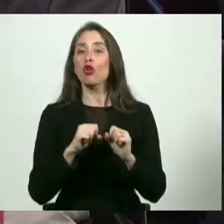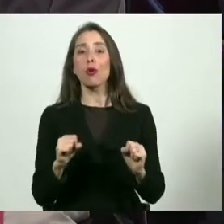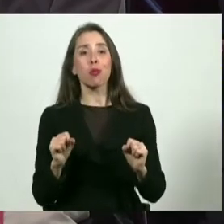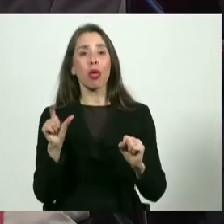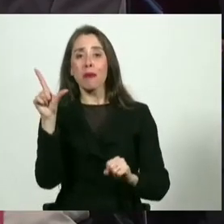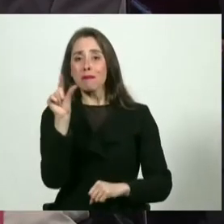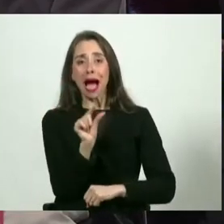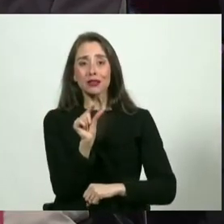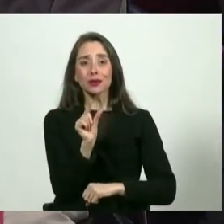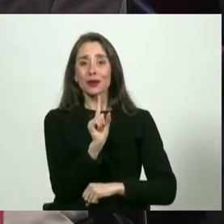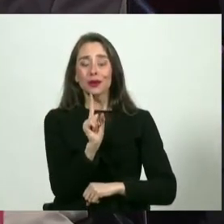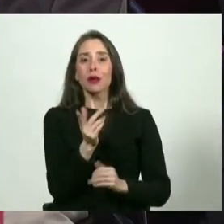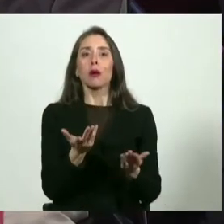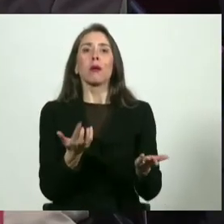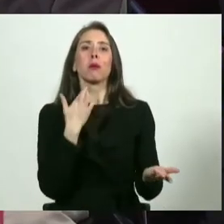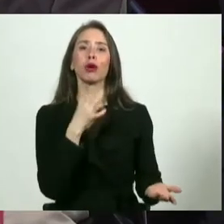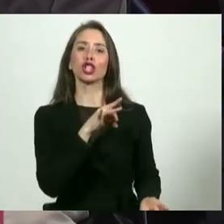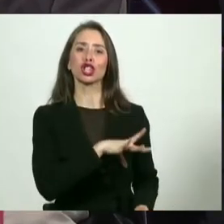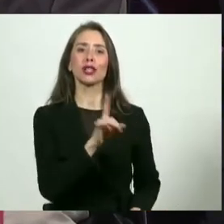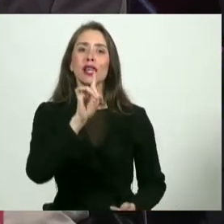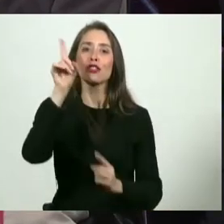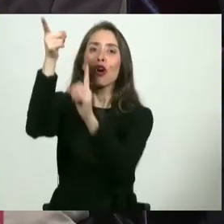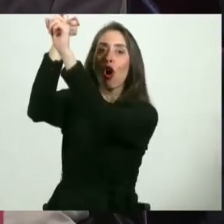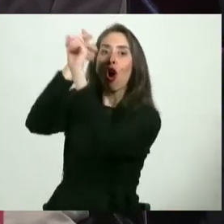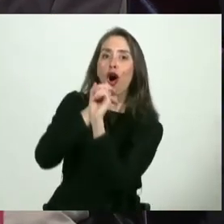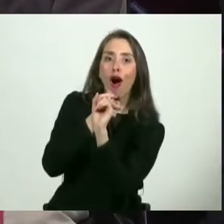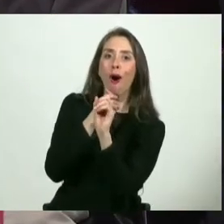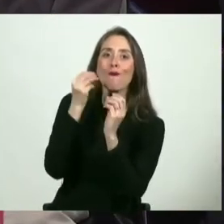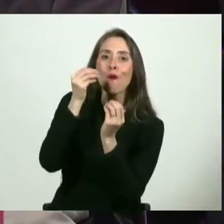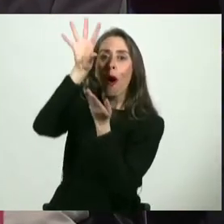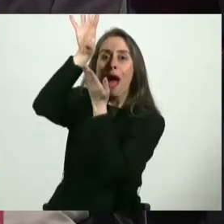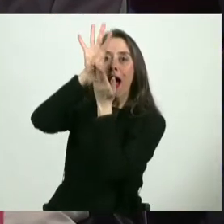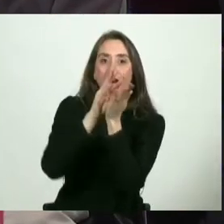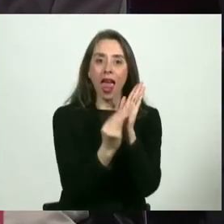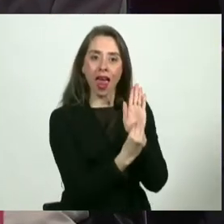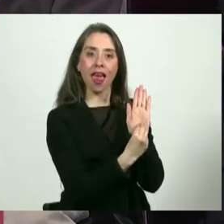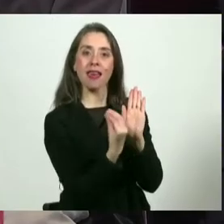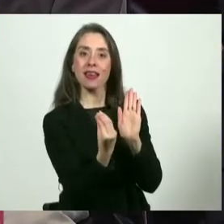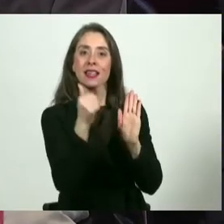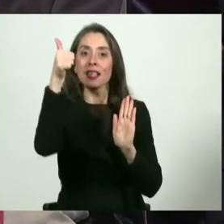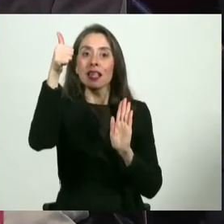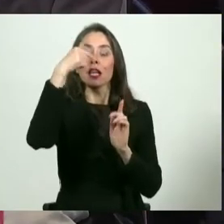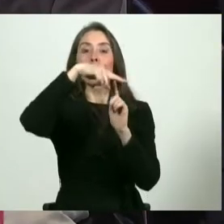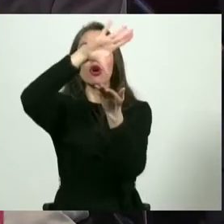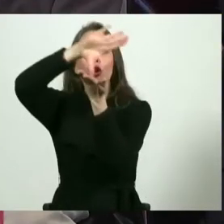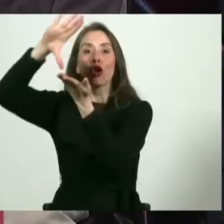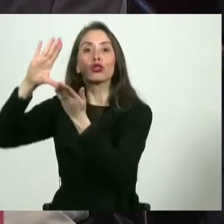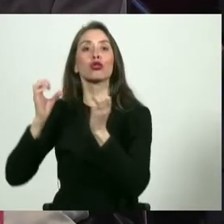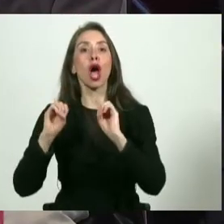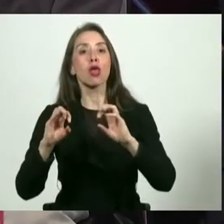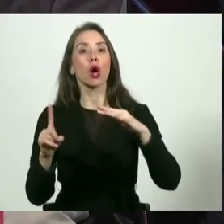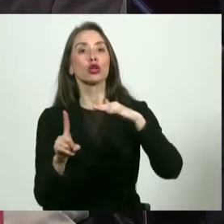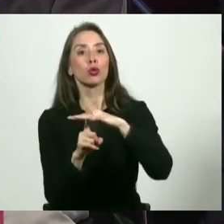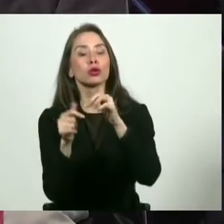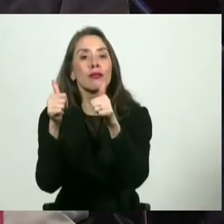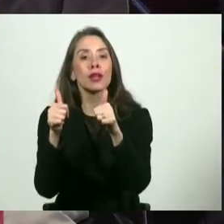menos tiempo. ¿Por qué nosotros no tomamos entonces esos buenos modelos? ¿Por qué no tomamos los buenos modelos de educación inclusiva? ¿Por qué no hablamos